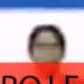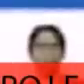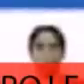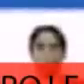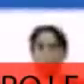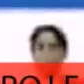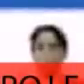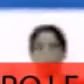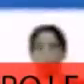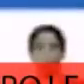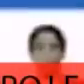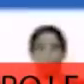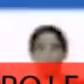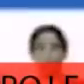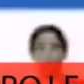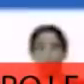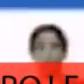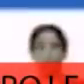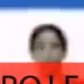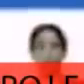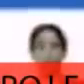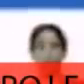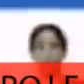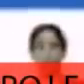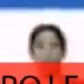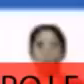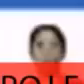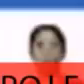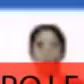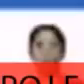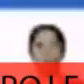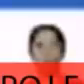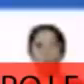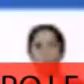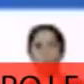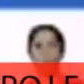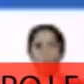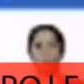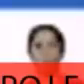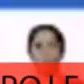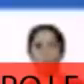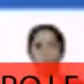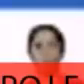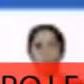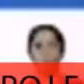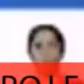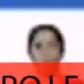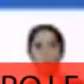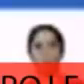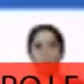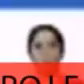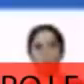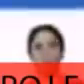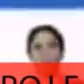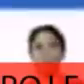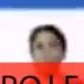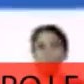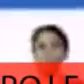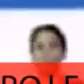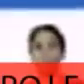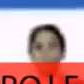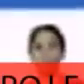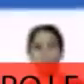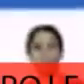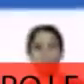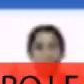jugar al juego democrático. Porque la realidad es que el país se encuentra realmente en peligro. Y entonces, mientras esta partida